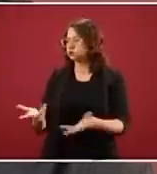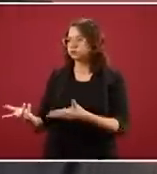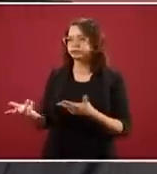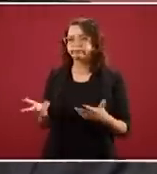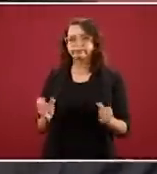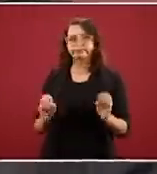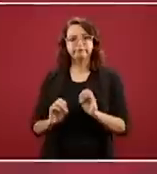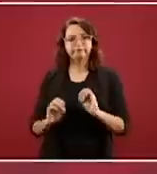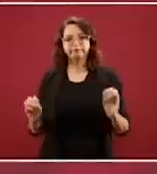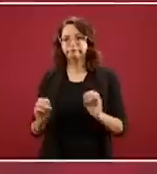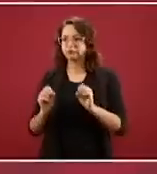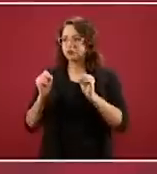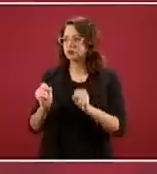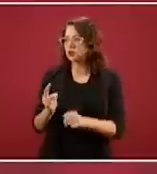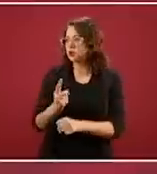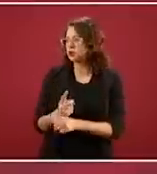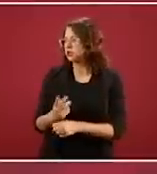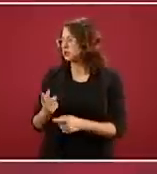de seguridad.